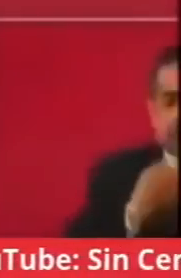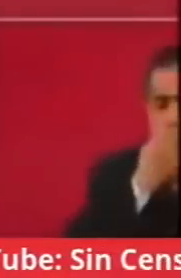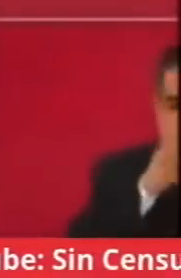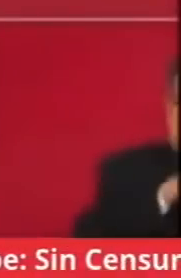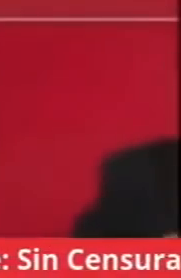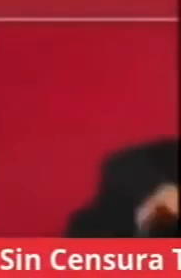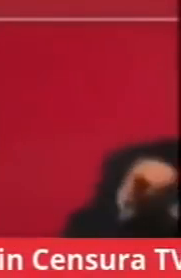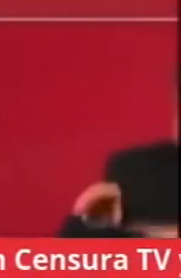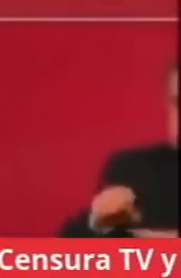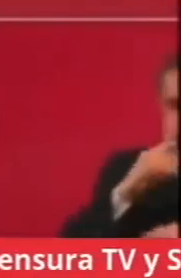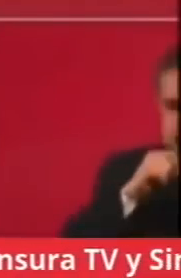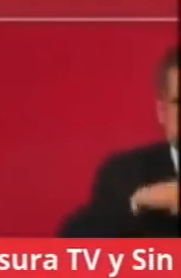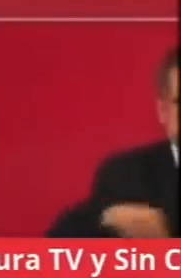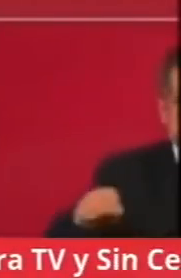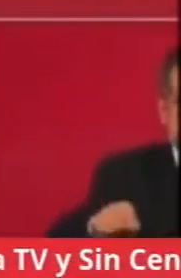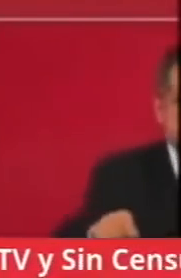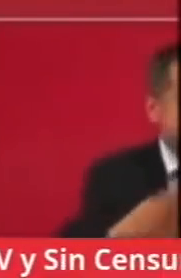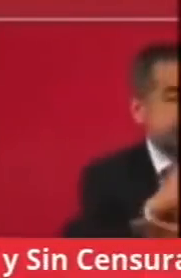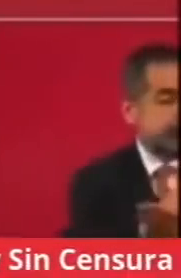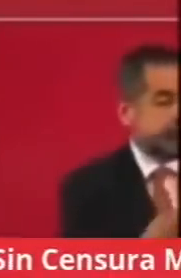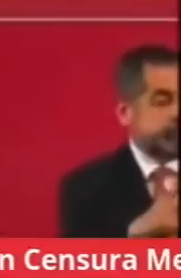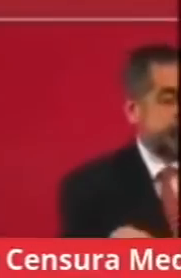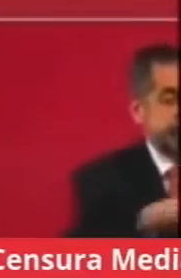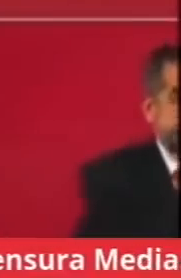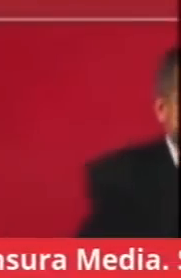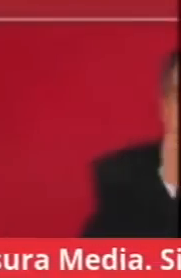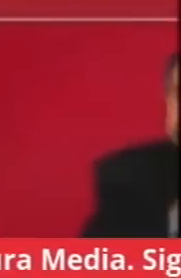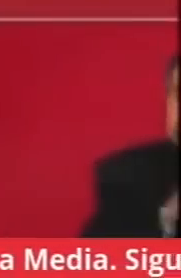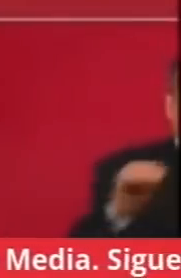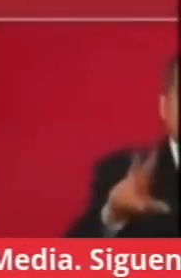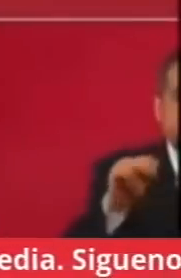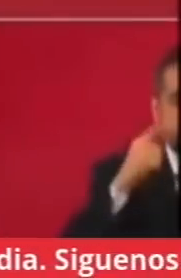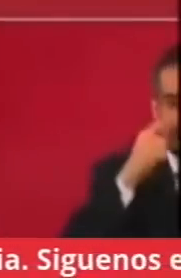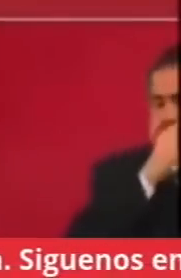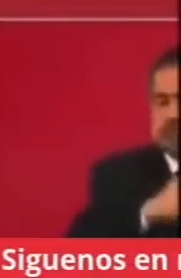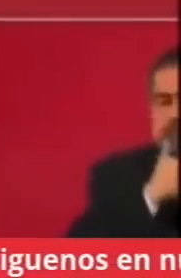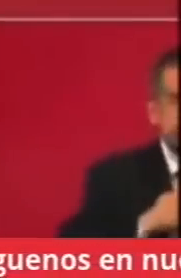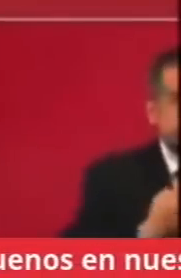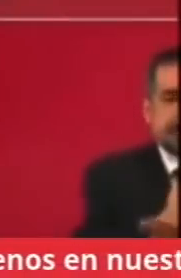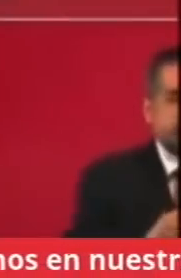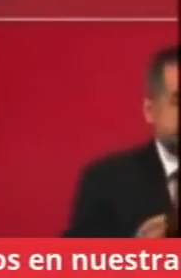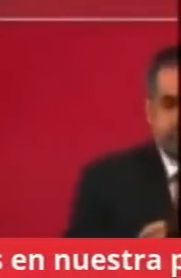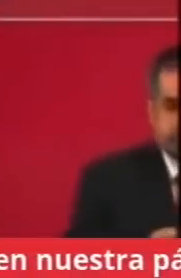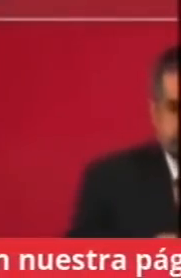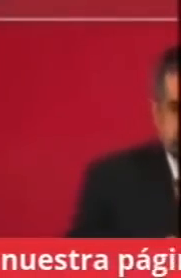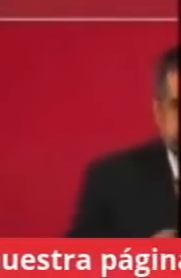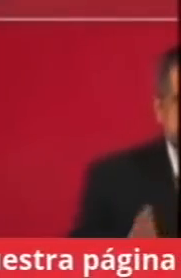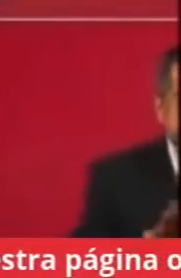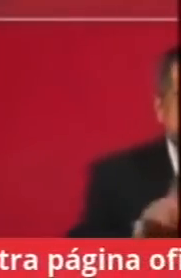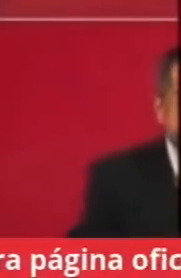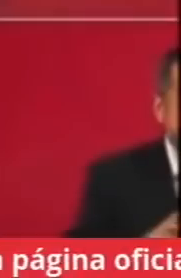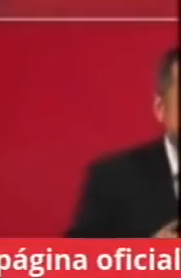Esteban Moctezuma, que para todos pues cayó de sorpresa, ya que pues no conocemos que tuviera credenciales en los términos o en temas de